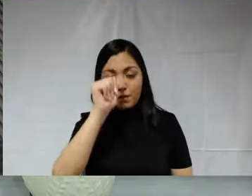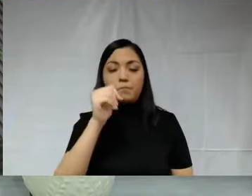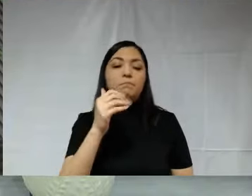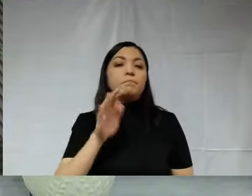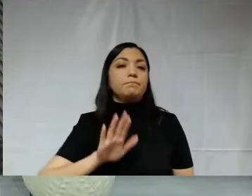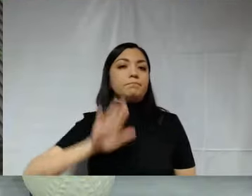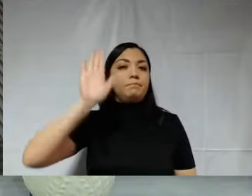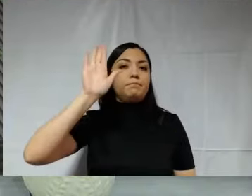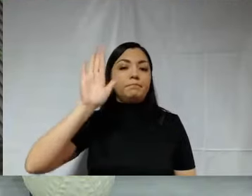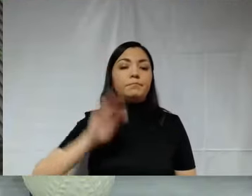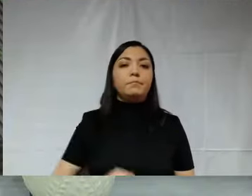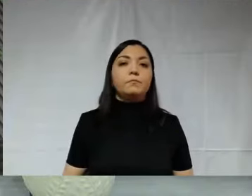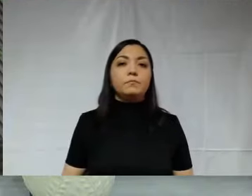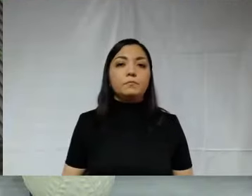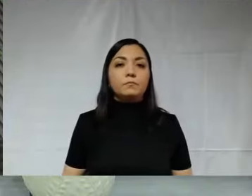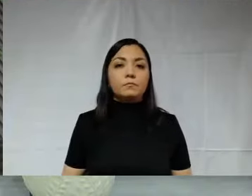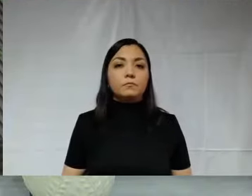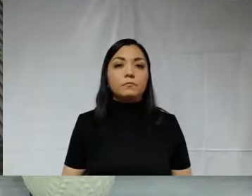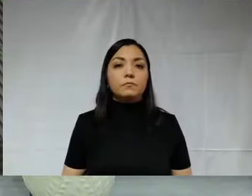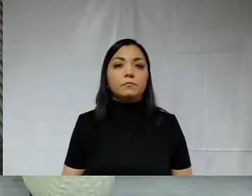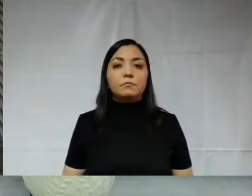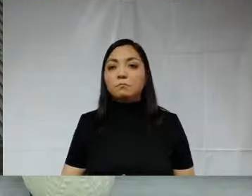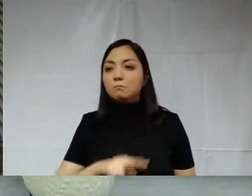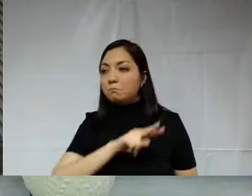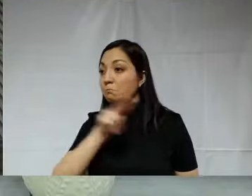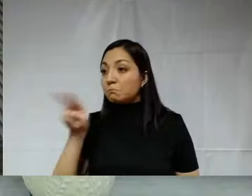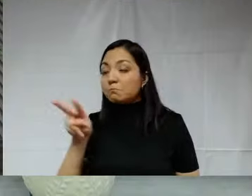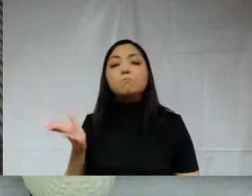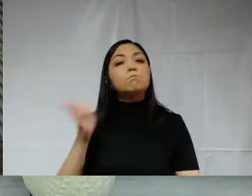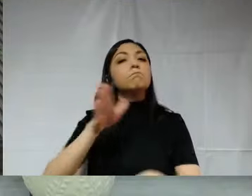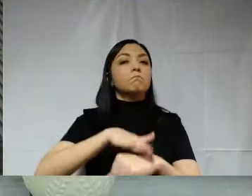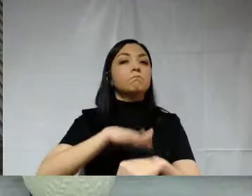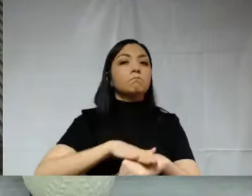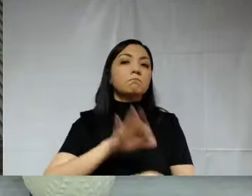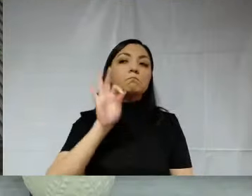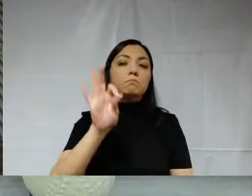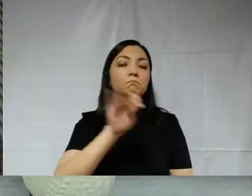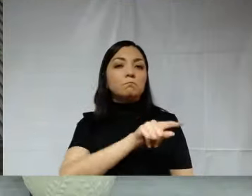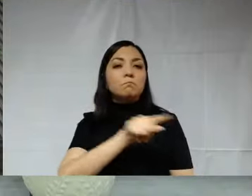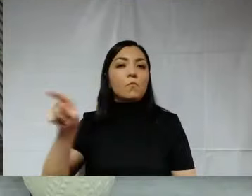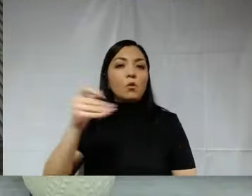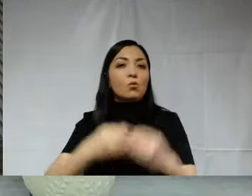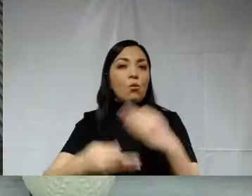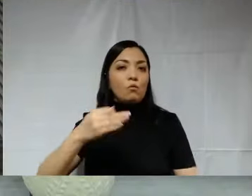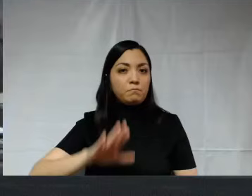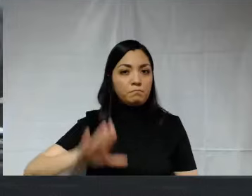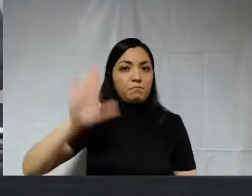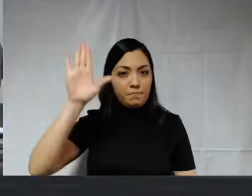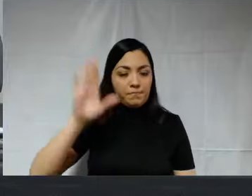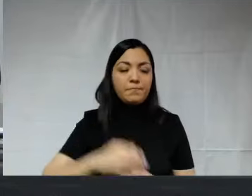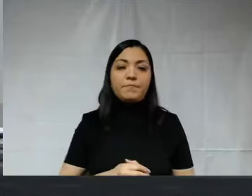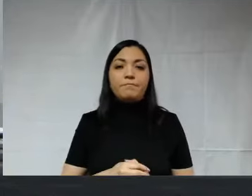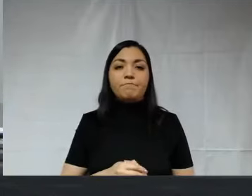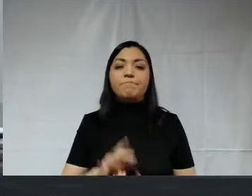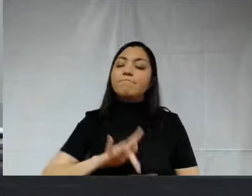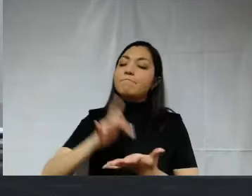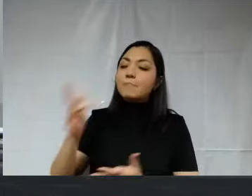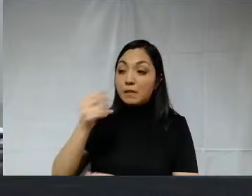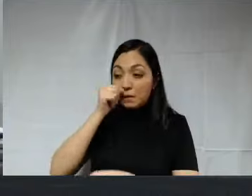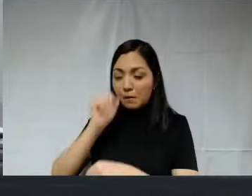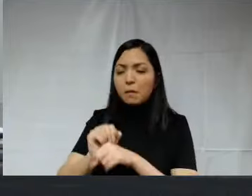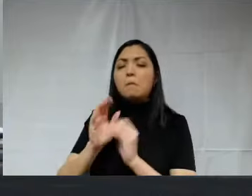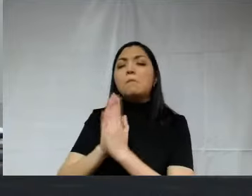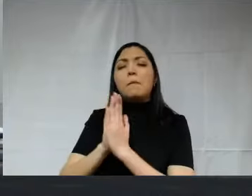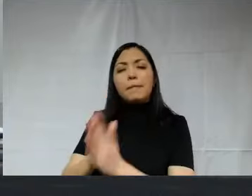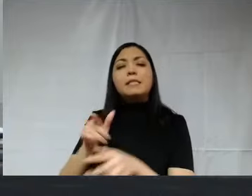dispensa por unanimidad Gracias secretario continúe por favor con la sesión con gusto presidente el punto listado